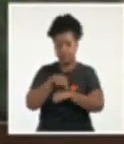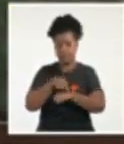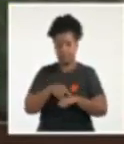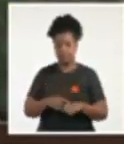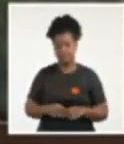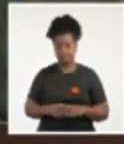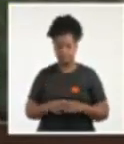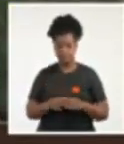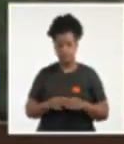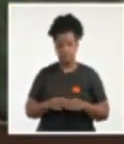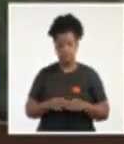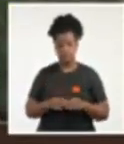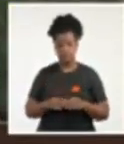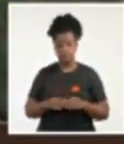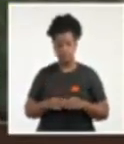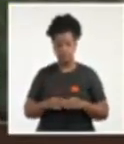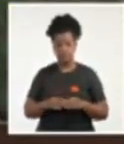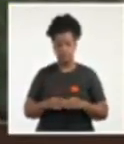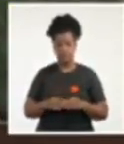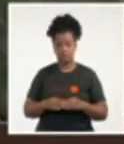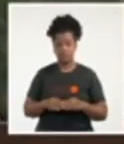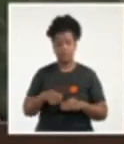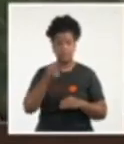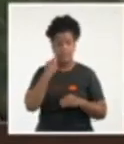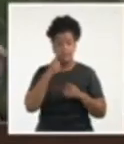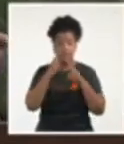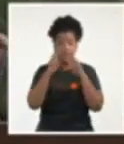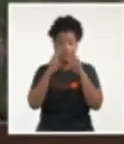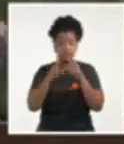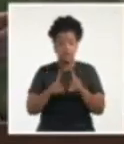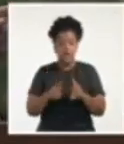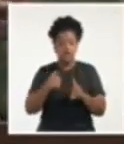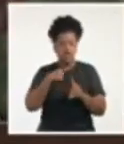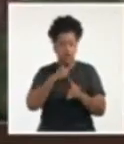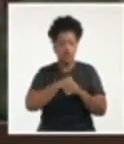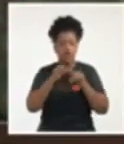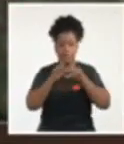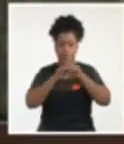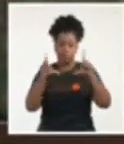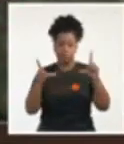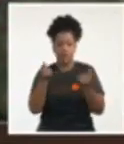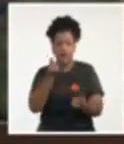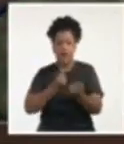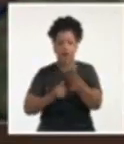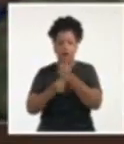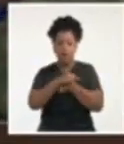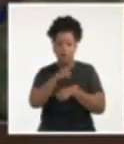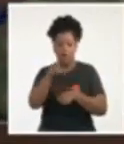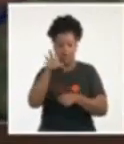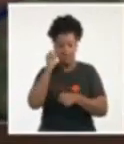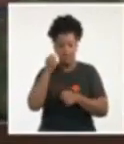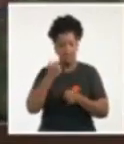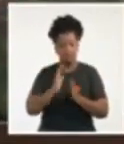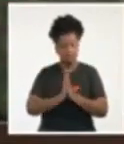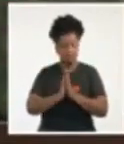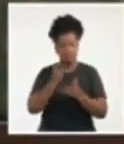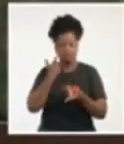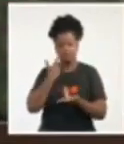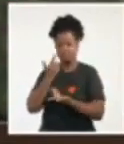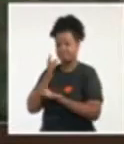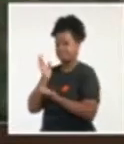pandémico. Y ahí están los resultados. Yo quisiera mostrar algunas diapositivas. Me podían pasar algunas